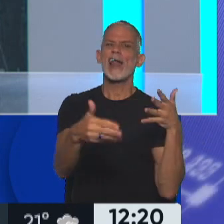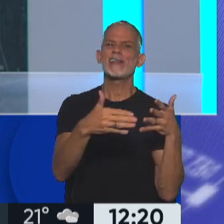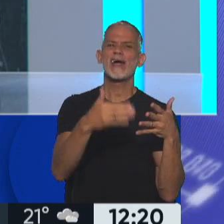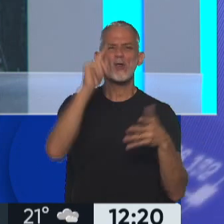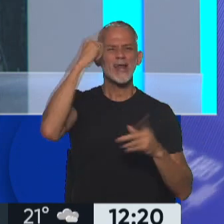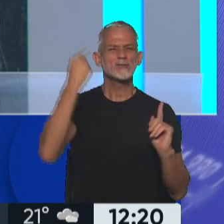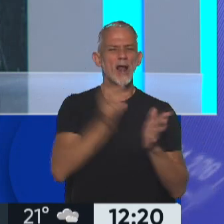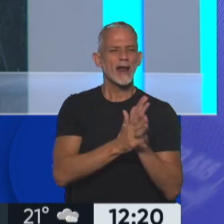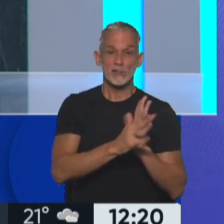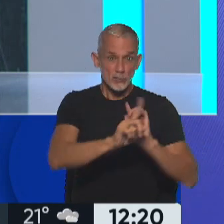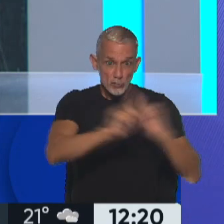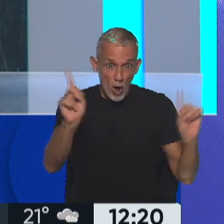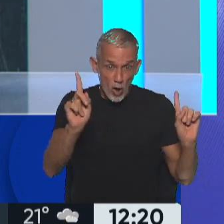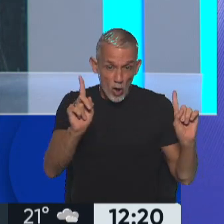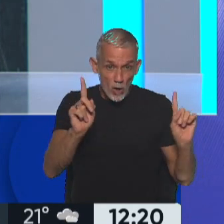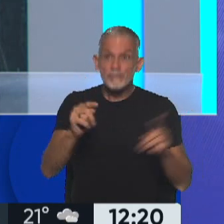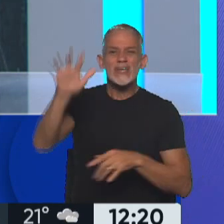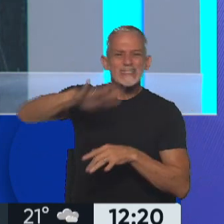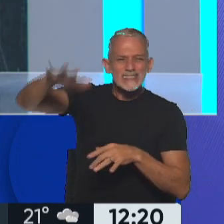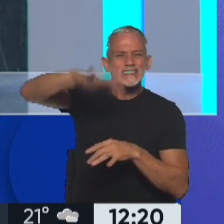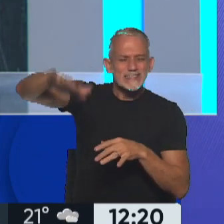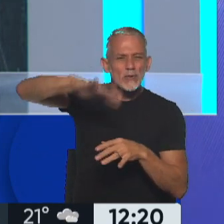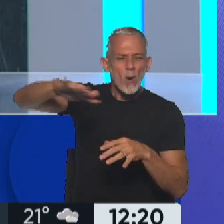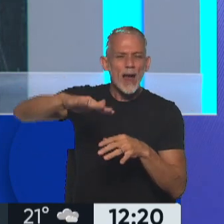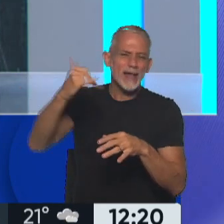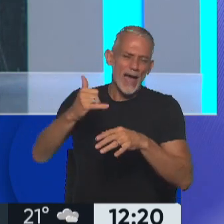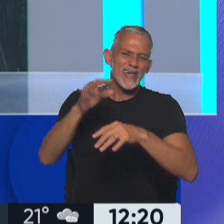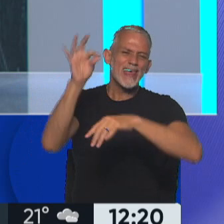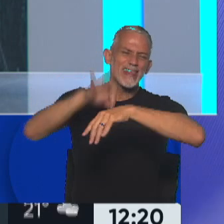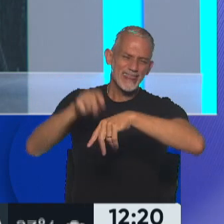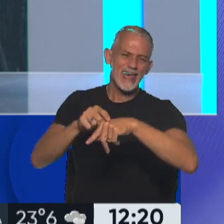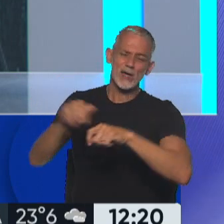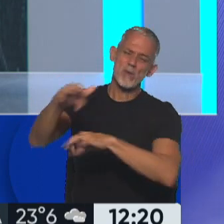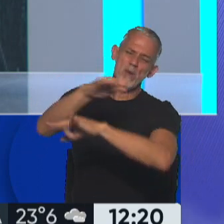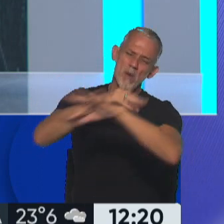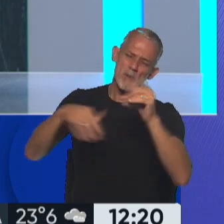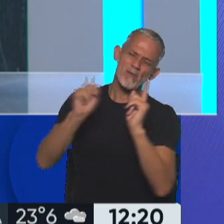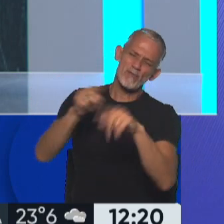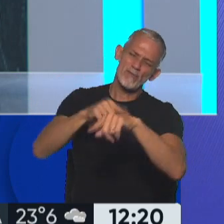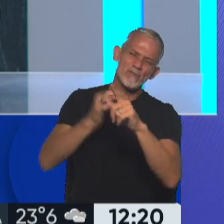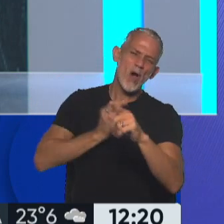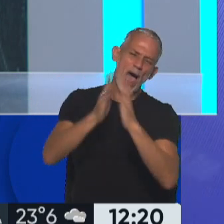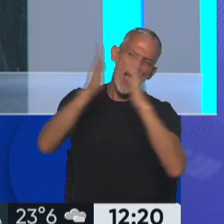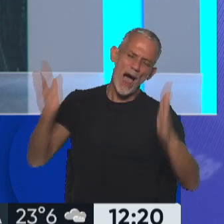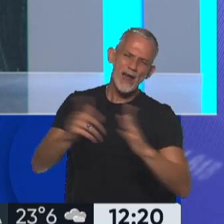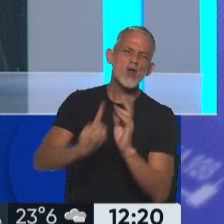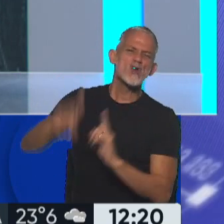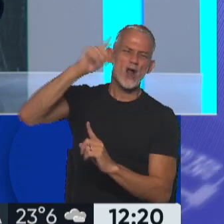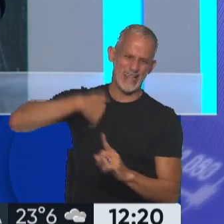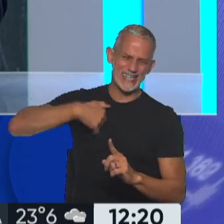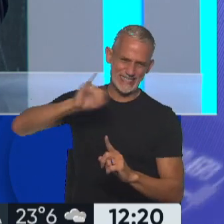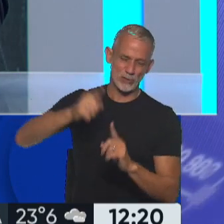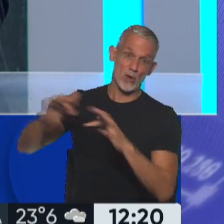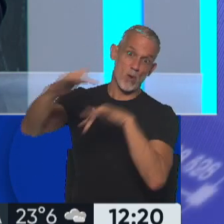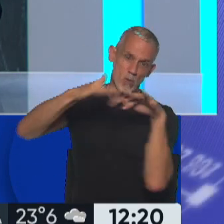vacunación. Eso no hay que hacerlo, excepto en las zonas donde el dengue es de circulación permanente, que es el noreste argentino.